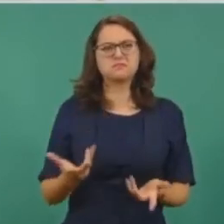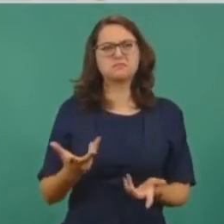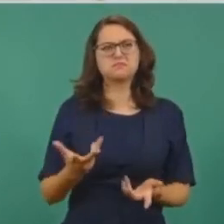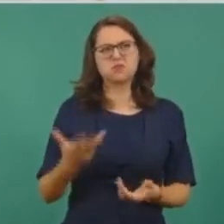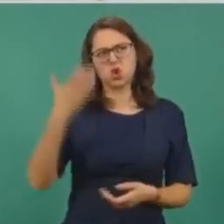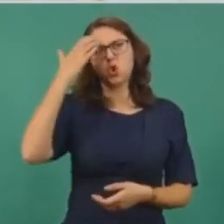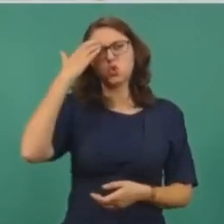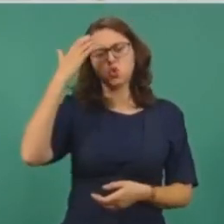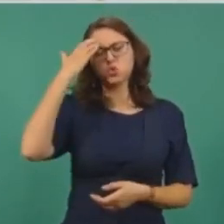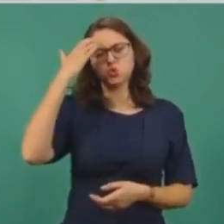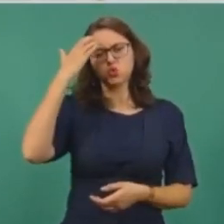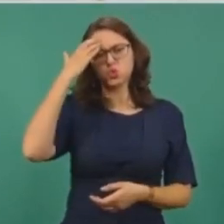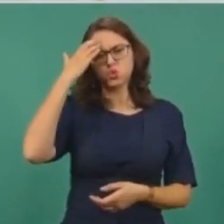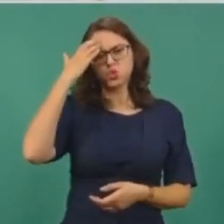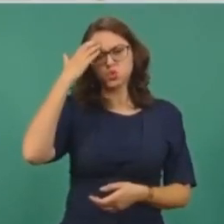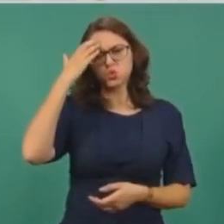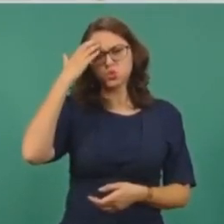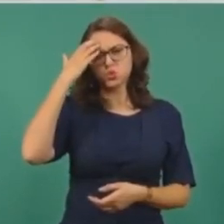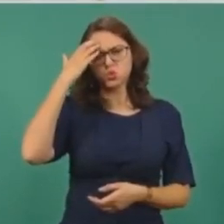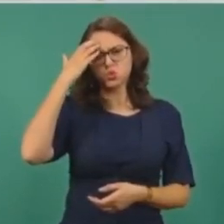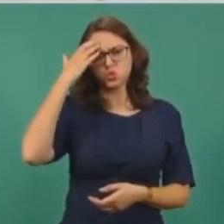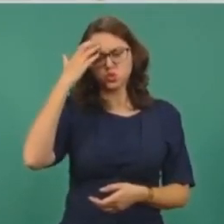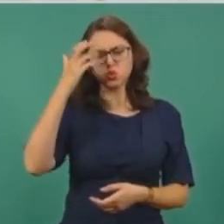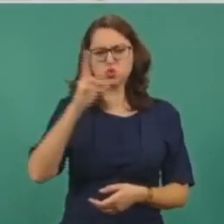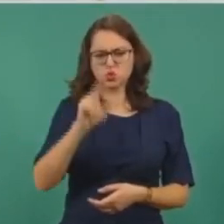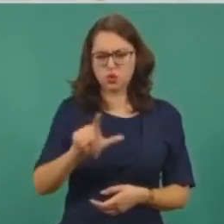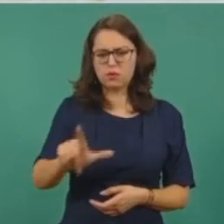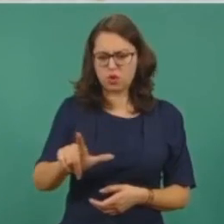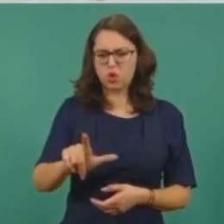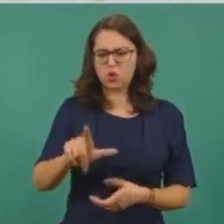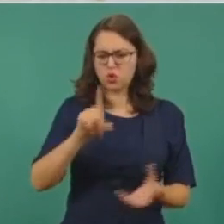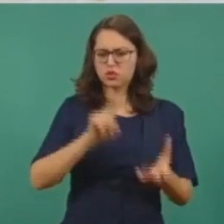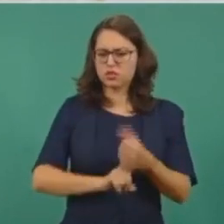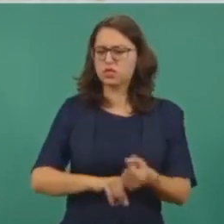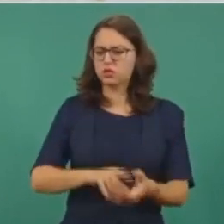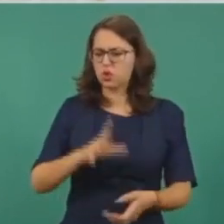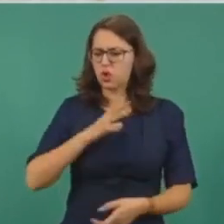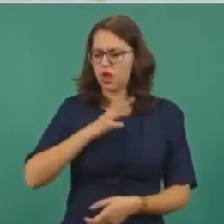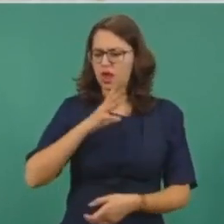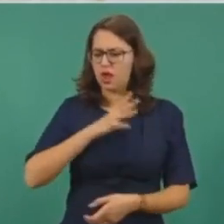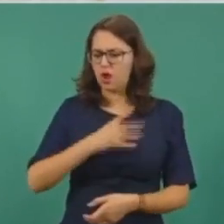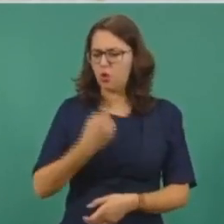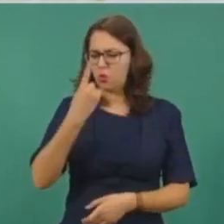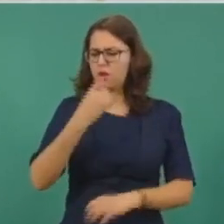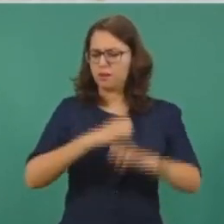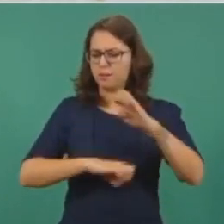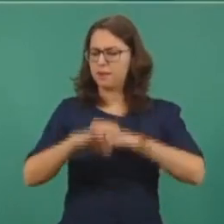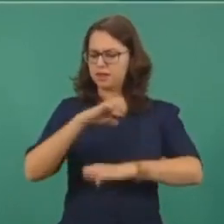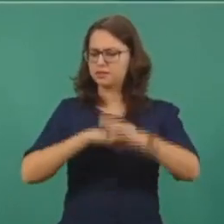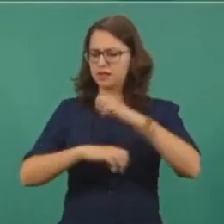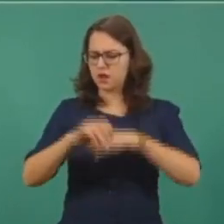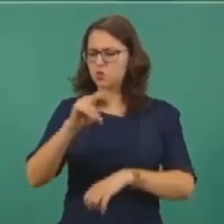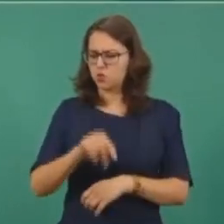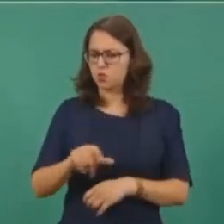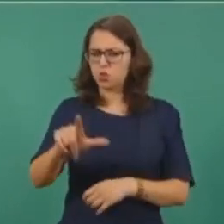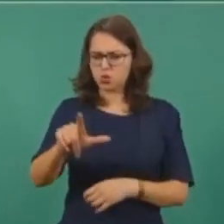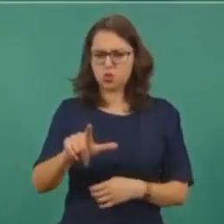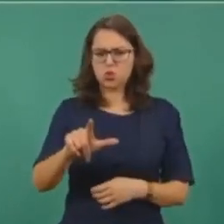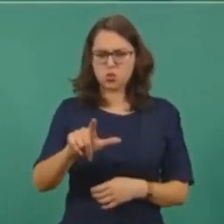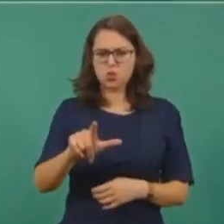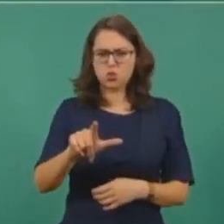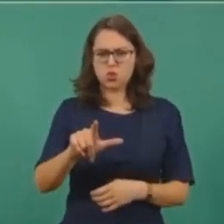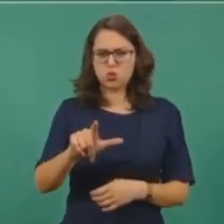Conozco de una en Nuevo León, o promovida por un empresario de Nuevo León, que no